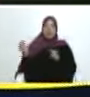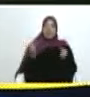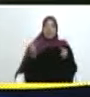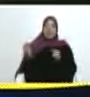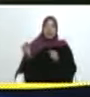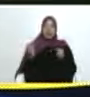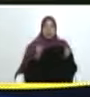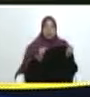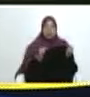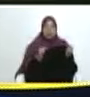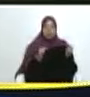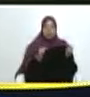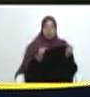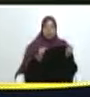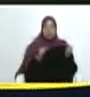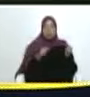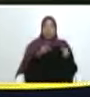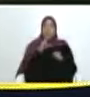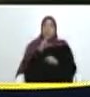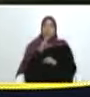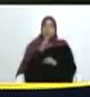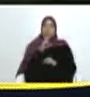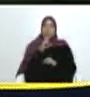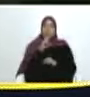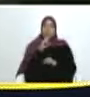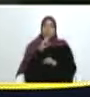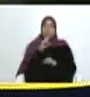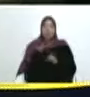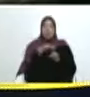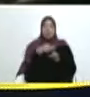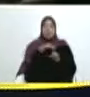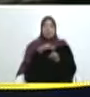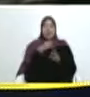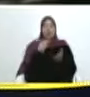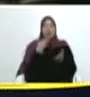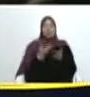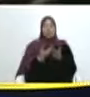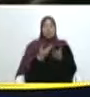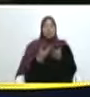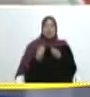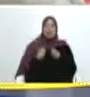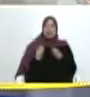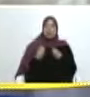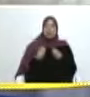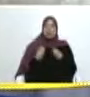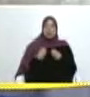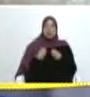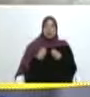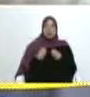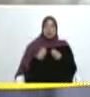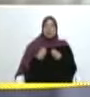a usted lo más crudo posible, cuáles son las propuestas para la vida, cuáles son las propuestas para transversalizar todas